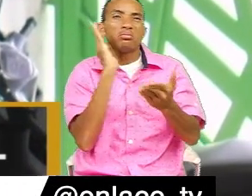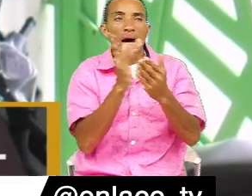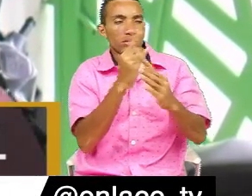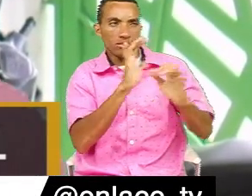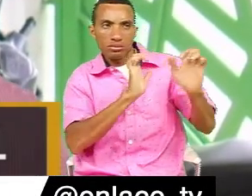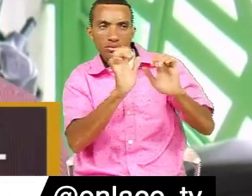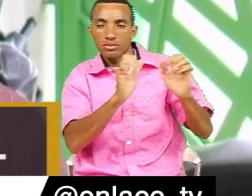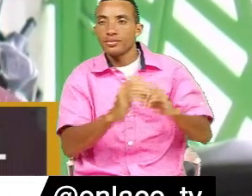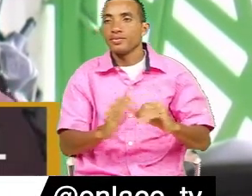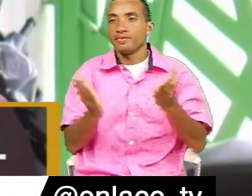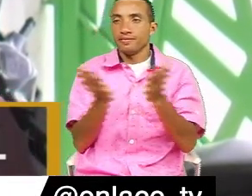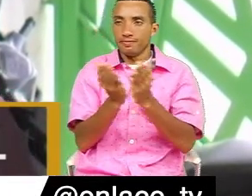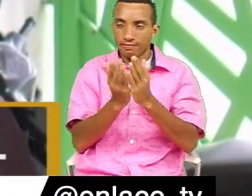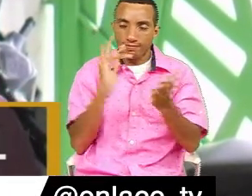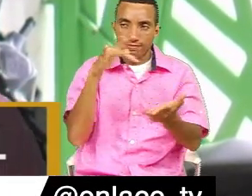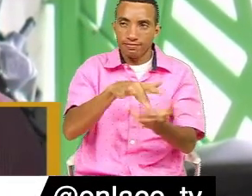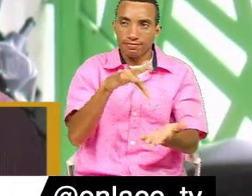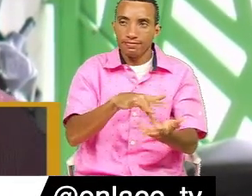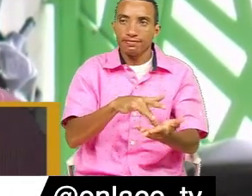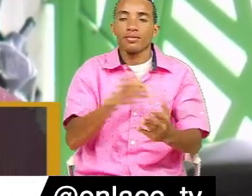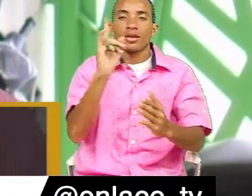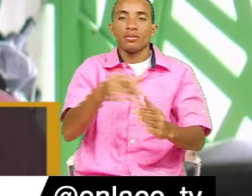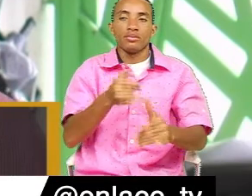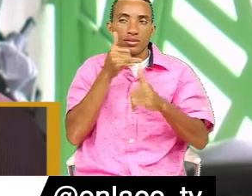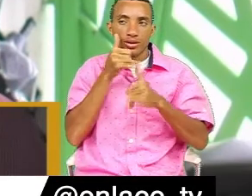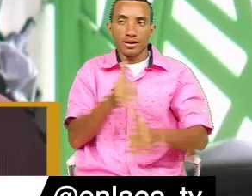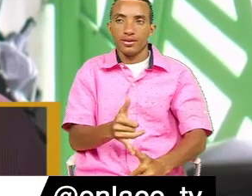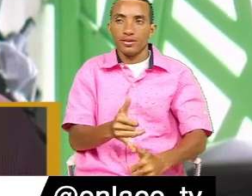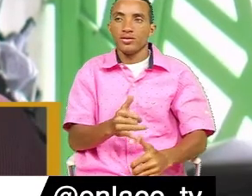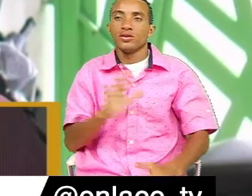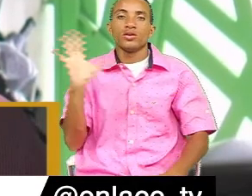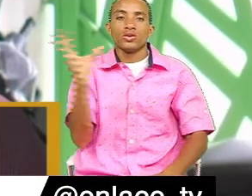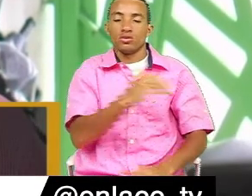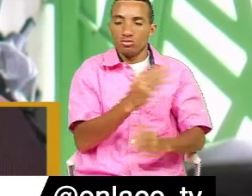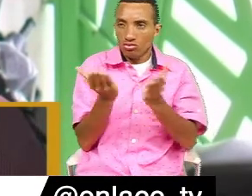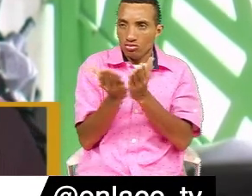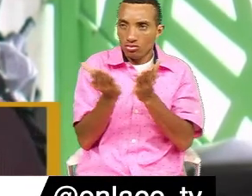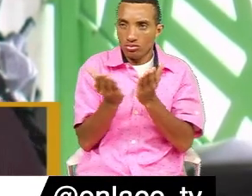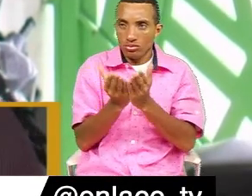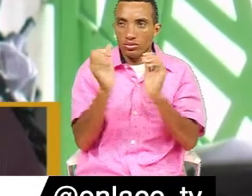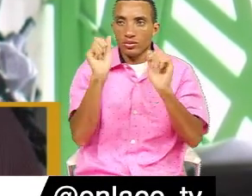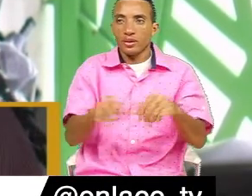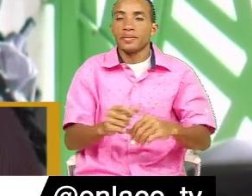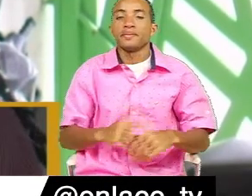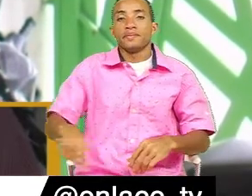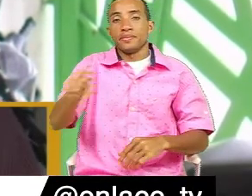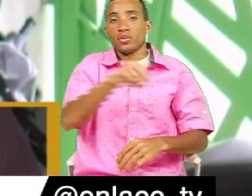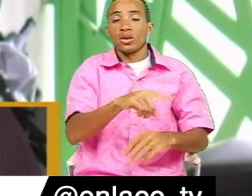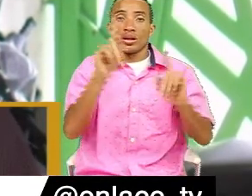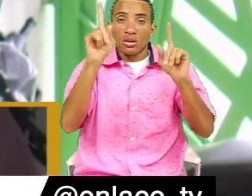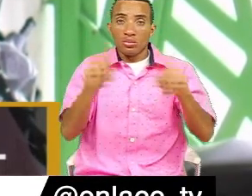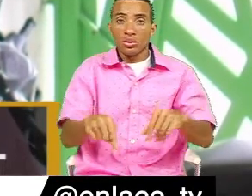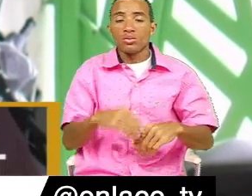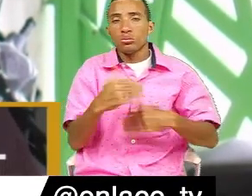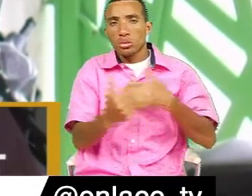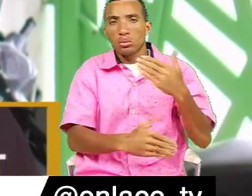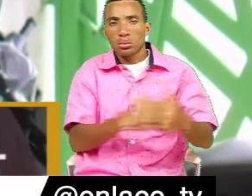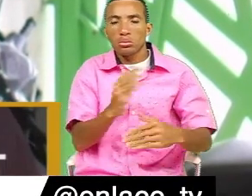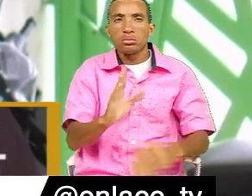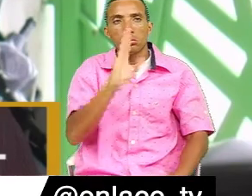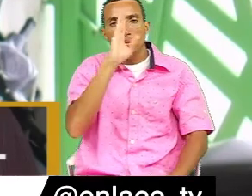estudiantes, participen los ingenieros o estudiantes de ingeniería aquí en este ejercicio, para que ellos también se vayan